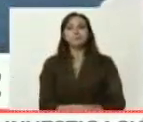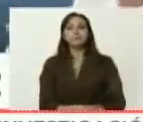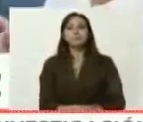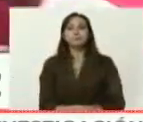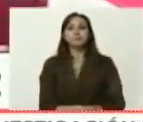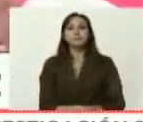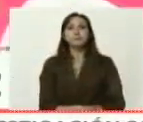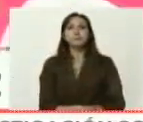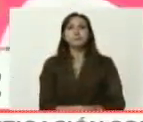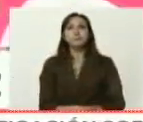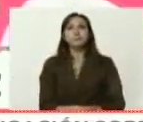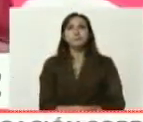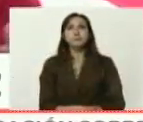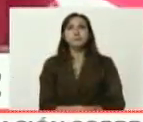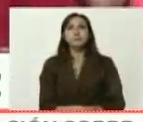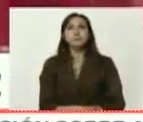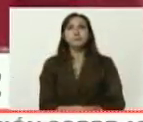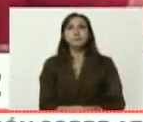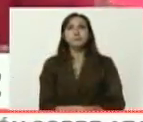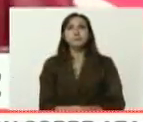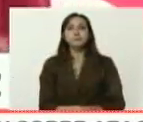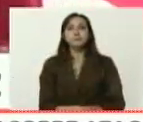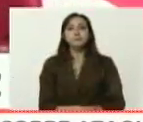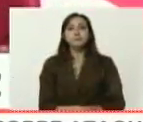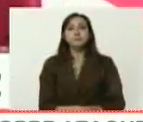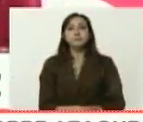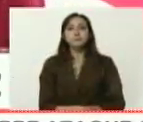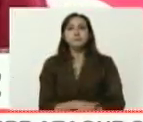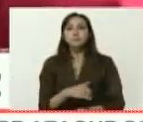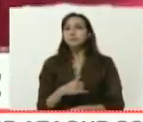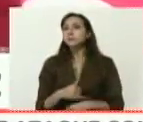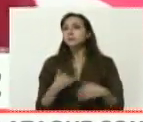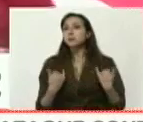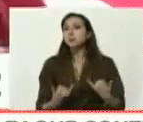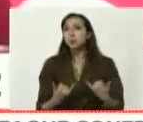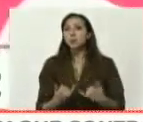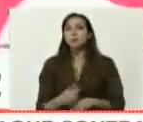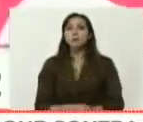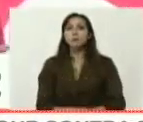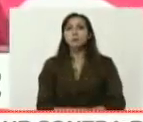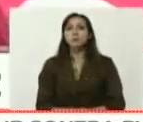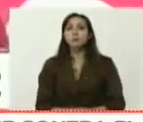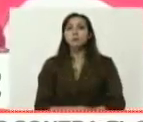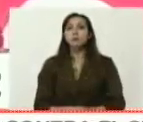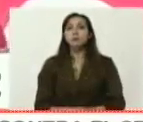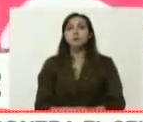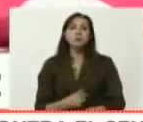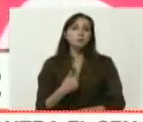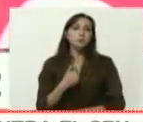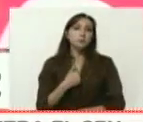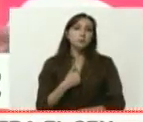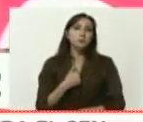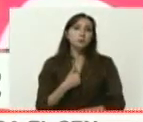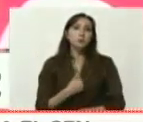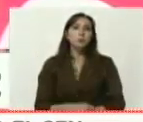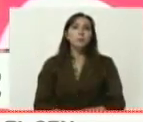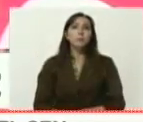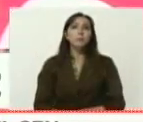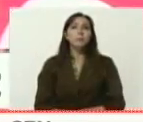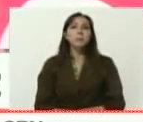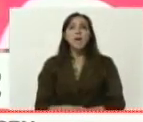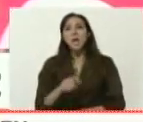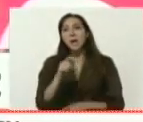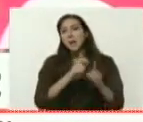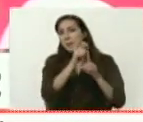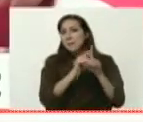Ahora sí, pues no tiende a encadenarse. Estuve en un acto en Josaya, que es una zona fría, 20 grados bajo temperatura,